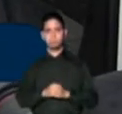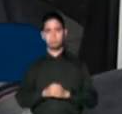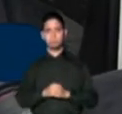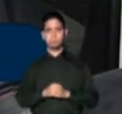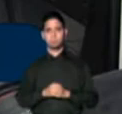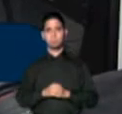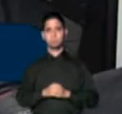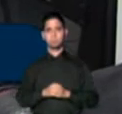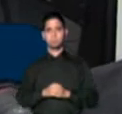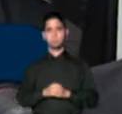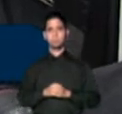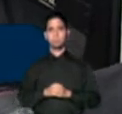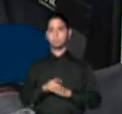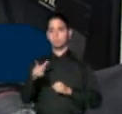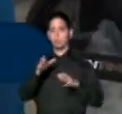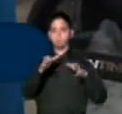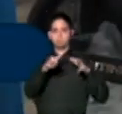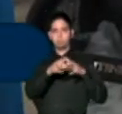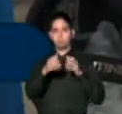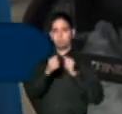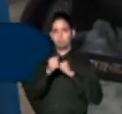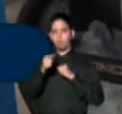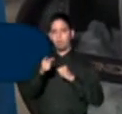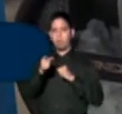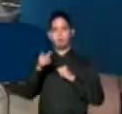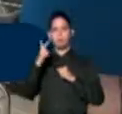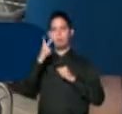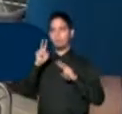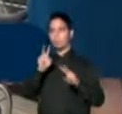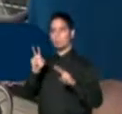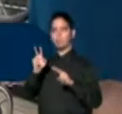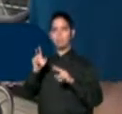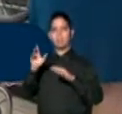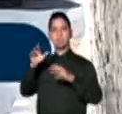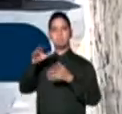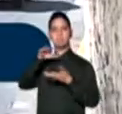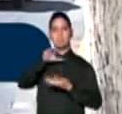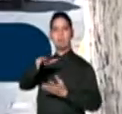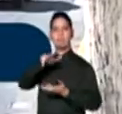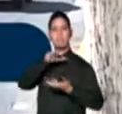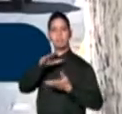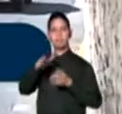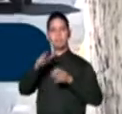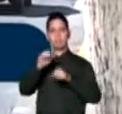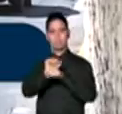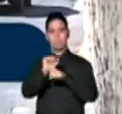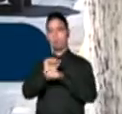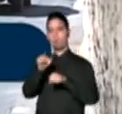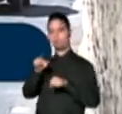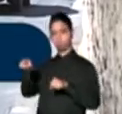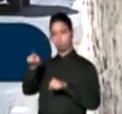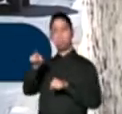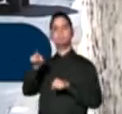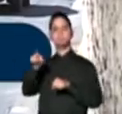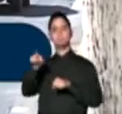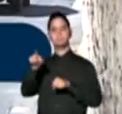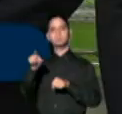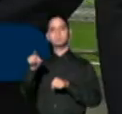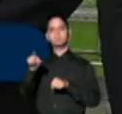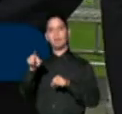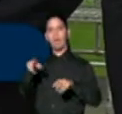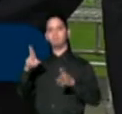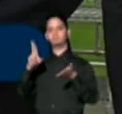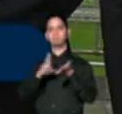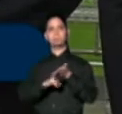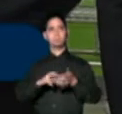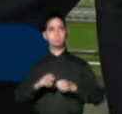funcionarios de su administración y desde una lavandería, uno de los negocios que ha reactivado la economía en la calle Eloísa de Santurce. Esto es una iniciativa,